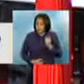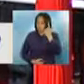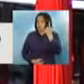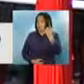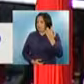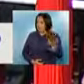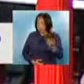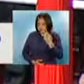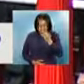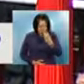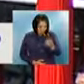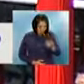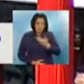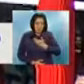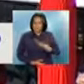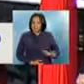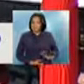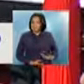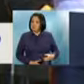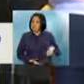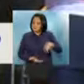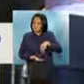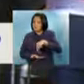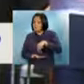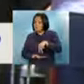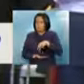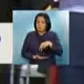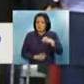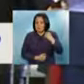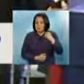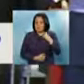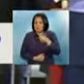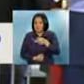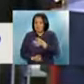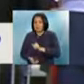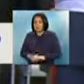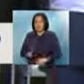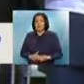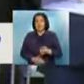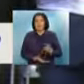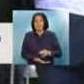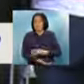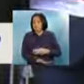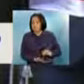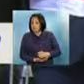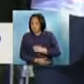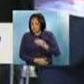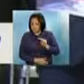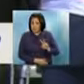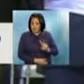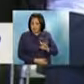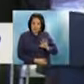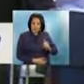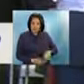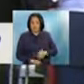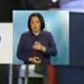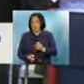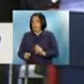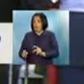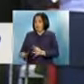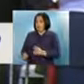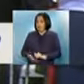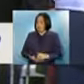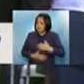vez se vio un presidente bailar en la tribuna oficial. Al ritmo de Balicha, Kuczynski no perdió la oportunidad